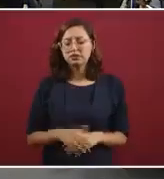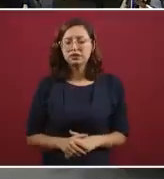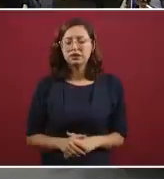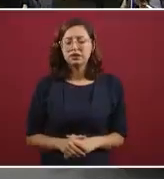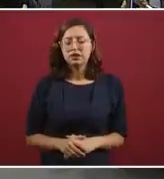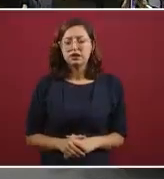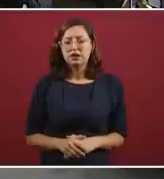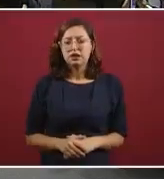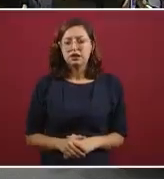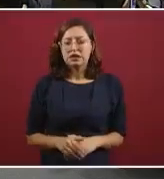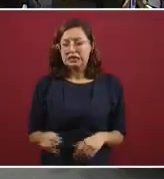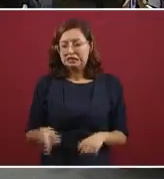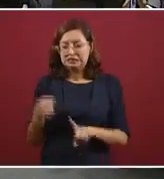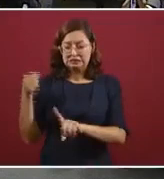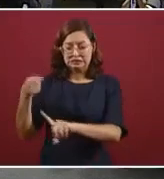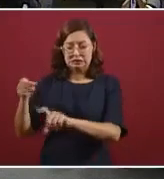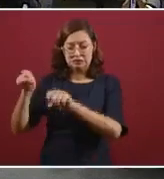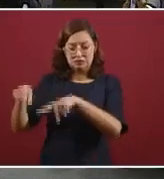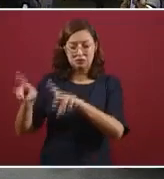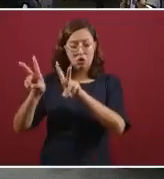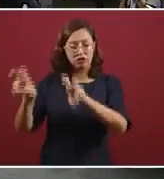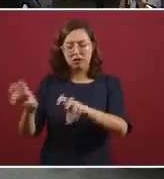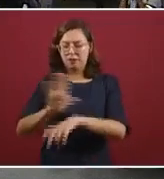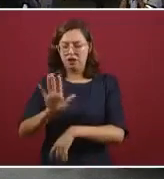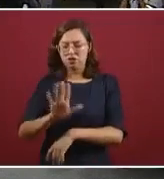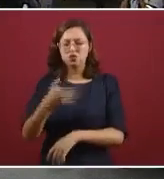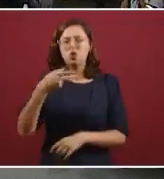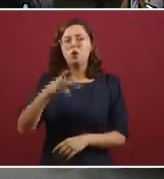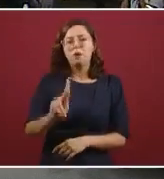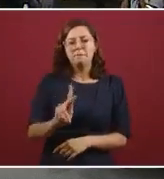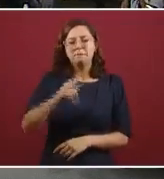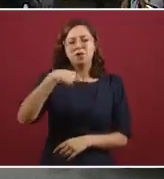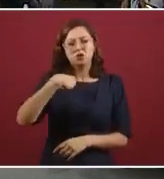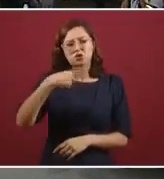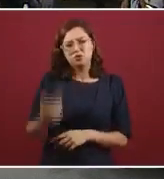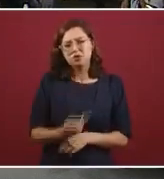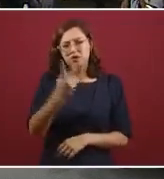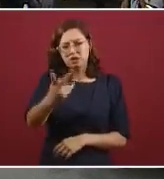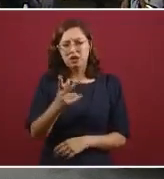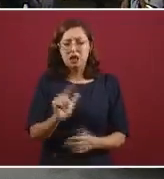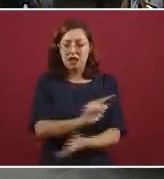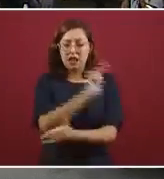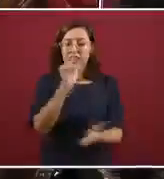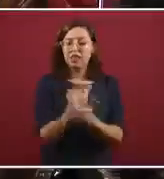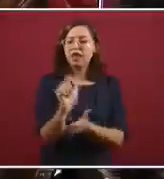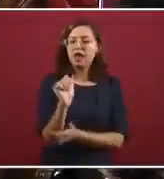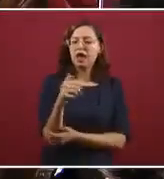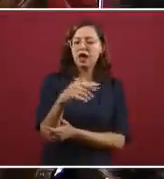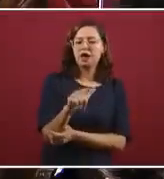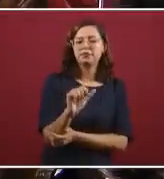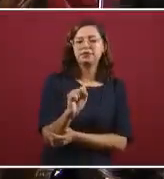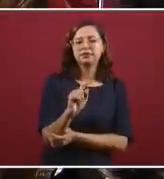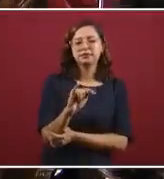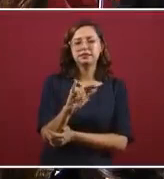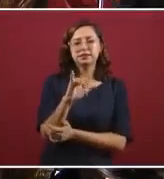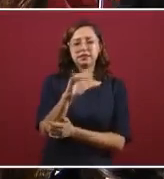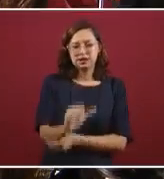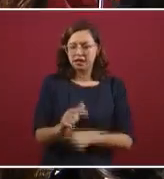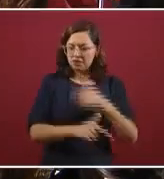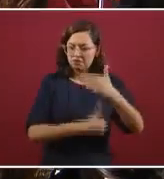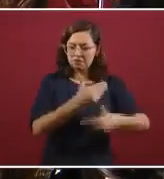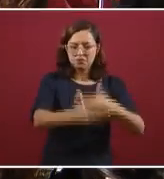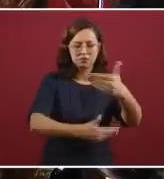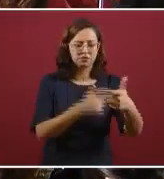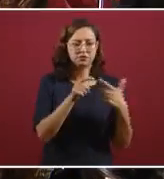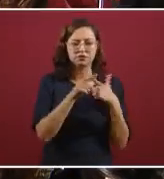directamente relacionada con el caso, pero si se está trabajando ya en el proceso de la ley de amnistía o se piensa seguir con el proceso